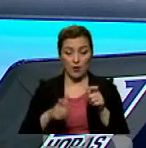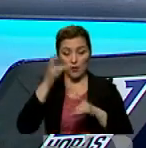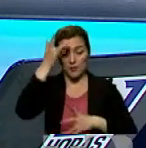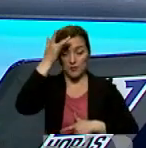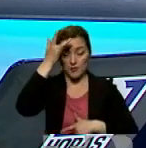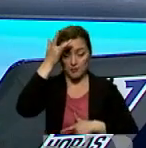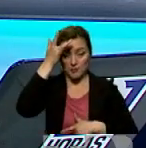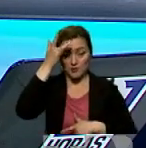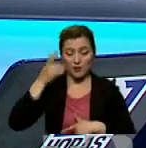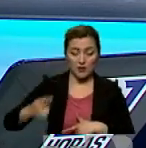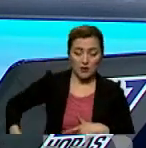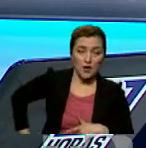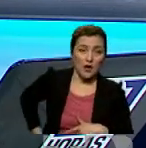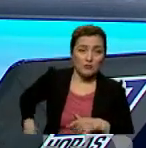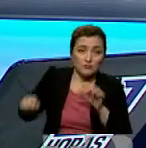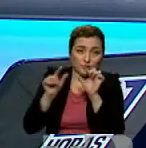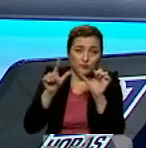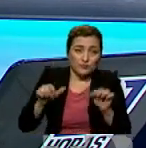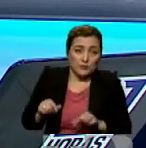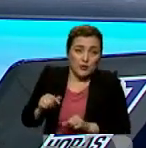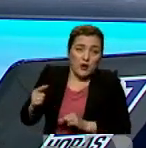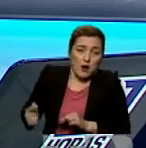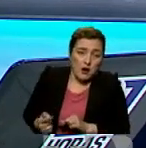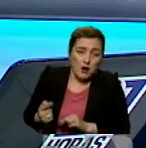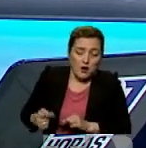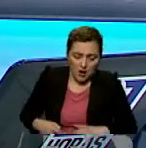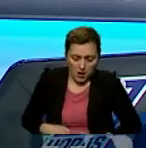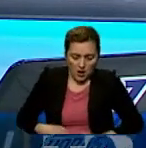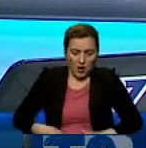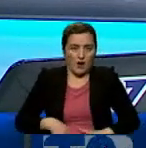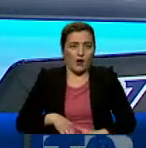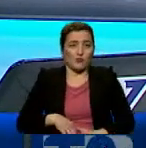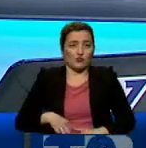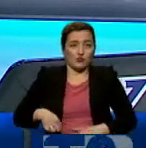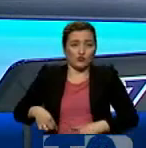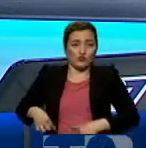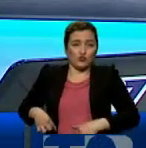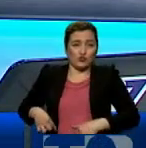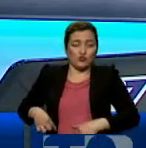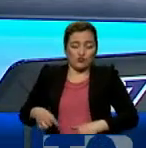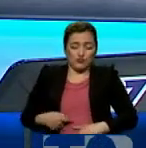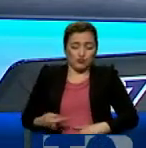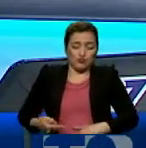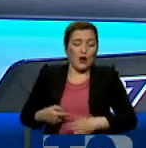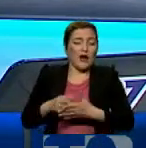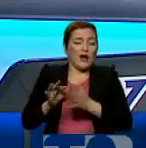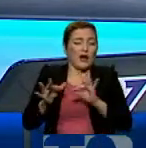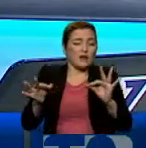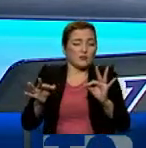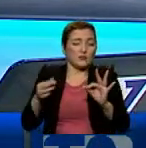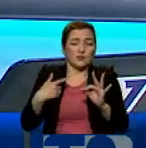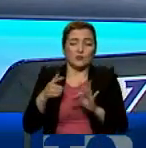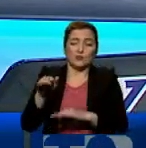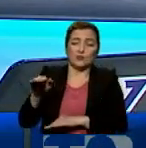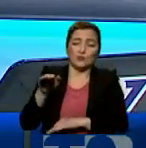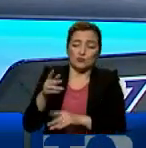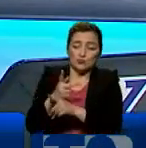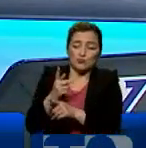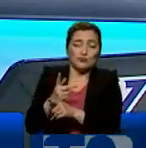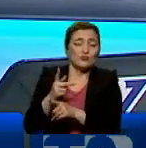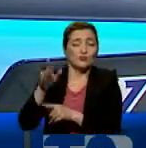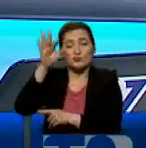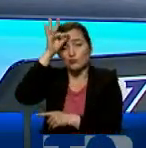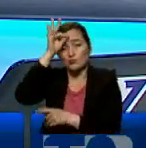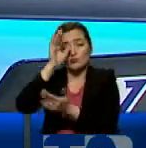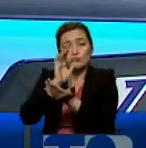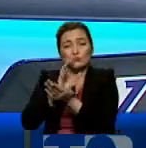pacientes que se realizan diálisis peritoneal reclaman por la falta de insumos en el Hospital Carlos Andrade Marín de Quito. Las autoridades de esta